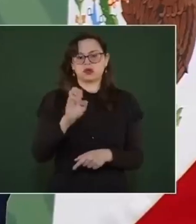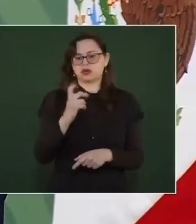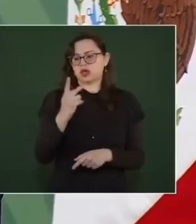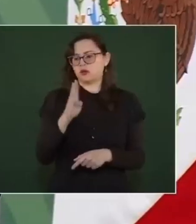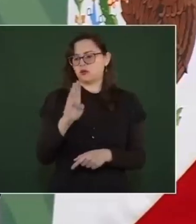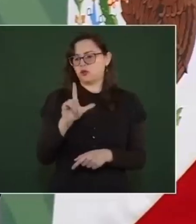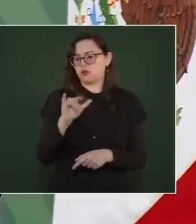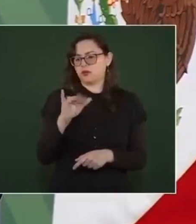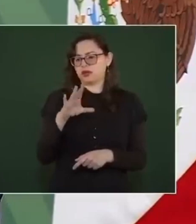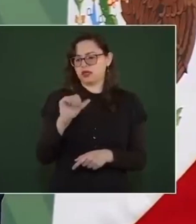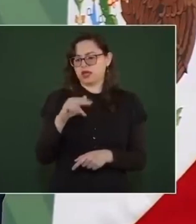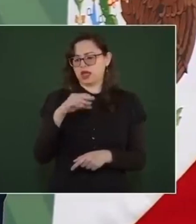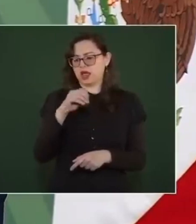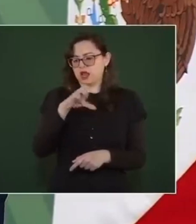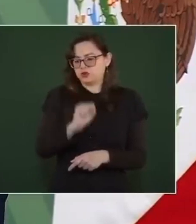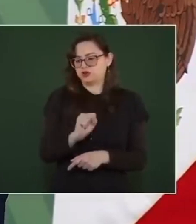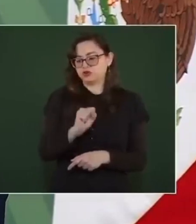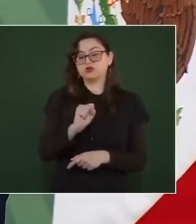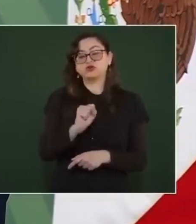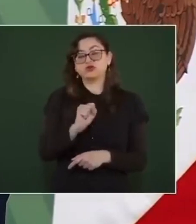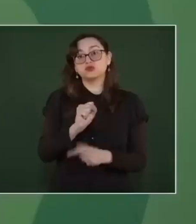es una ofensa